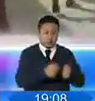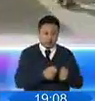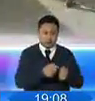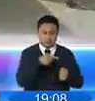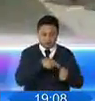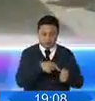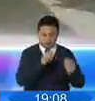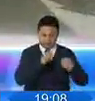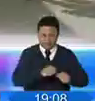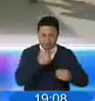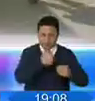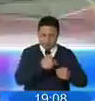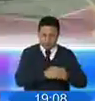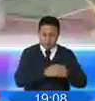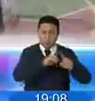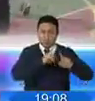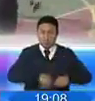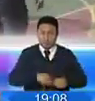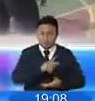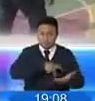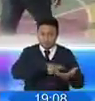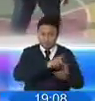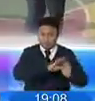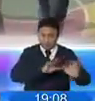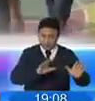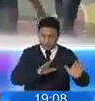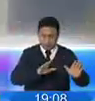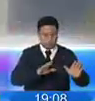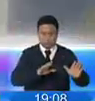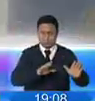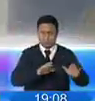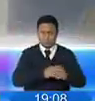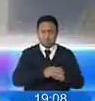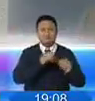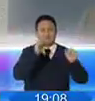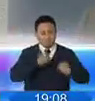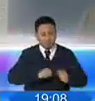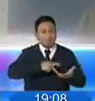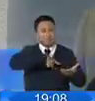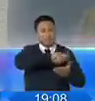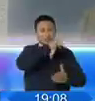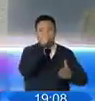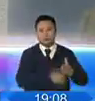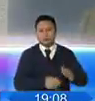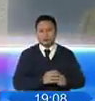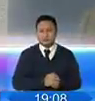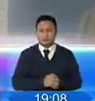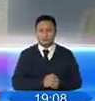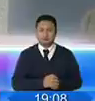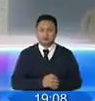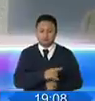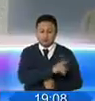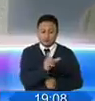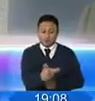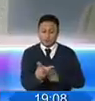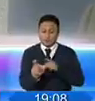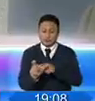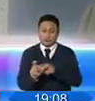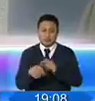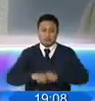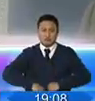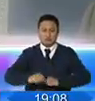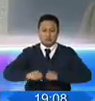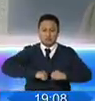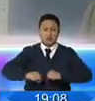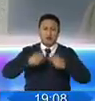presentación, el cual no le exime de pagar la multa. Este certificado de presentación me sirve para realizar mis trámites públicos